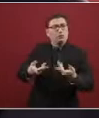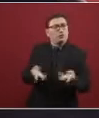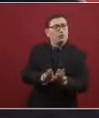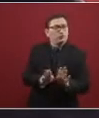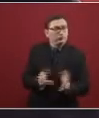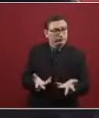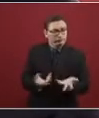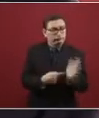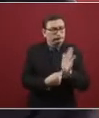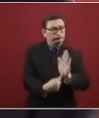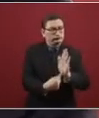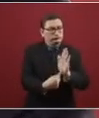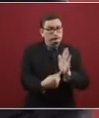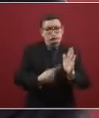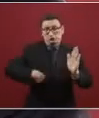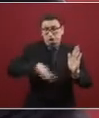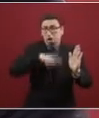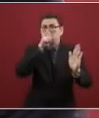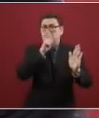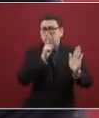no mentimos